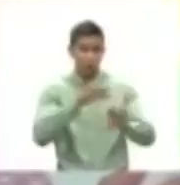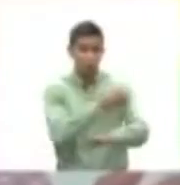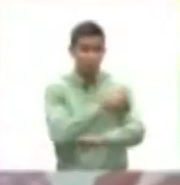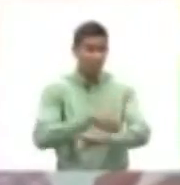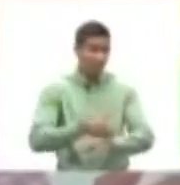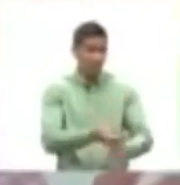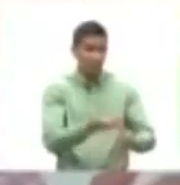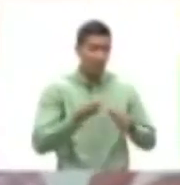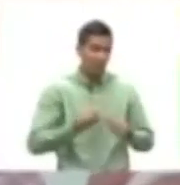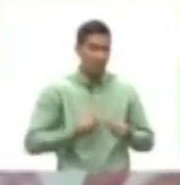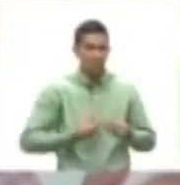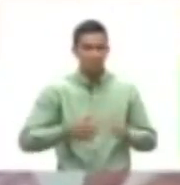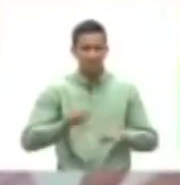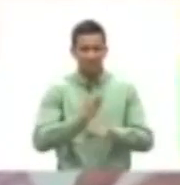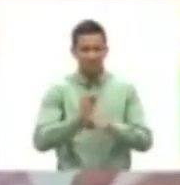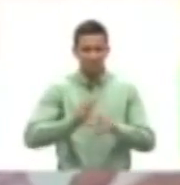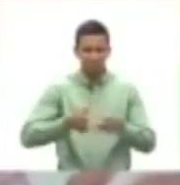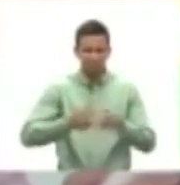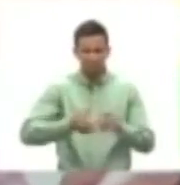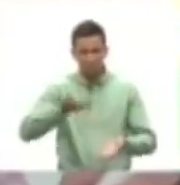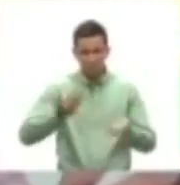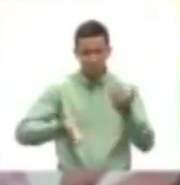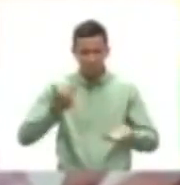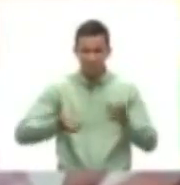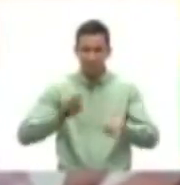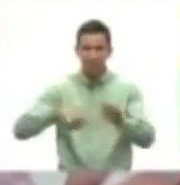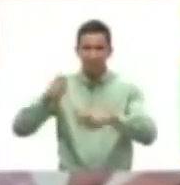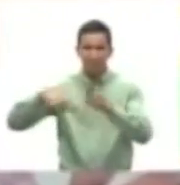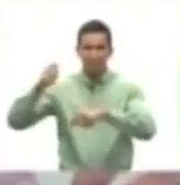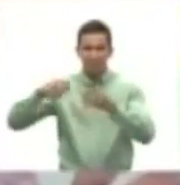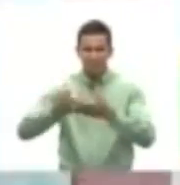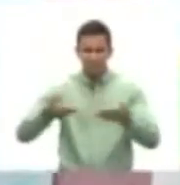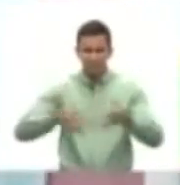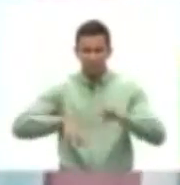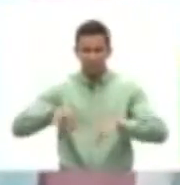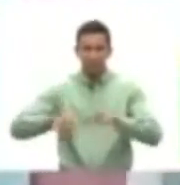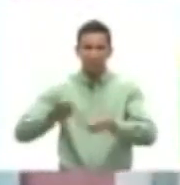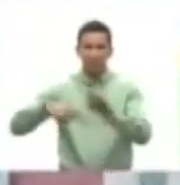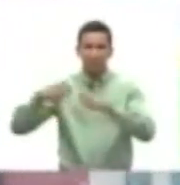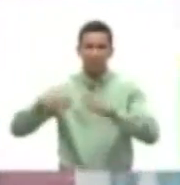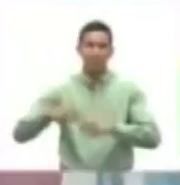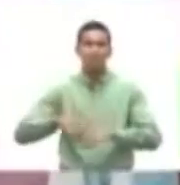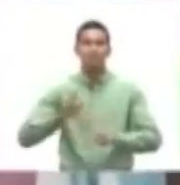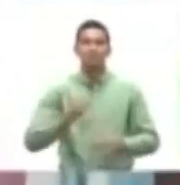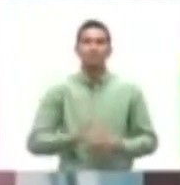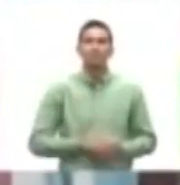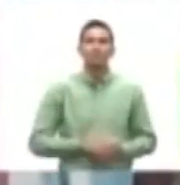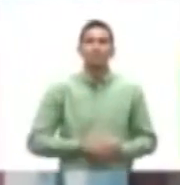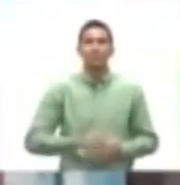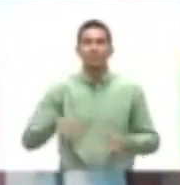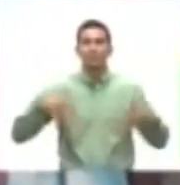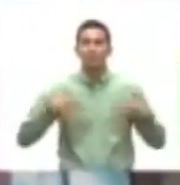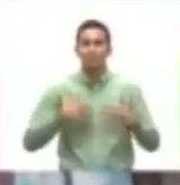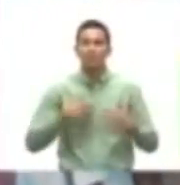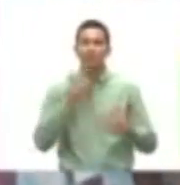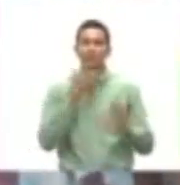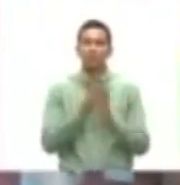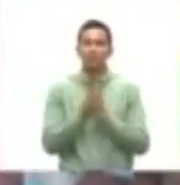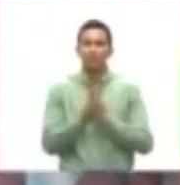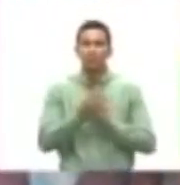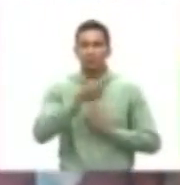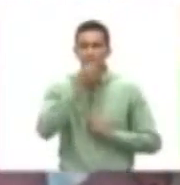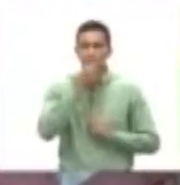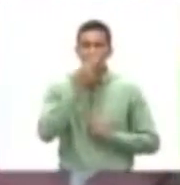a desvalijar el vehículo y nunca más iba a volver a saber de... En Valledupar, Ramón Meneses, las noticias,